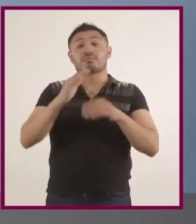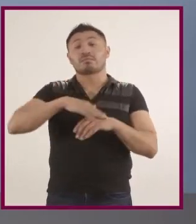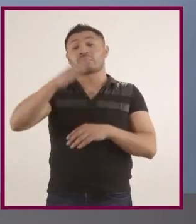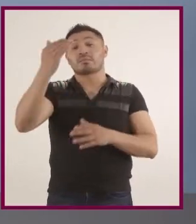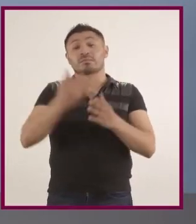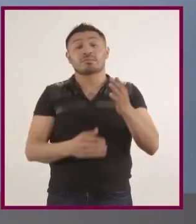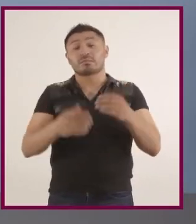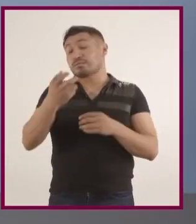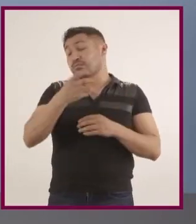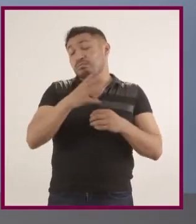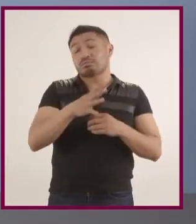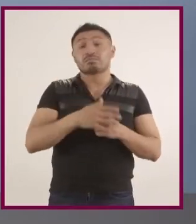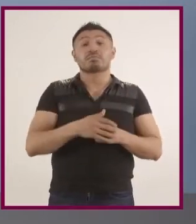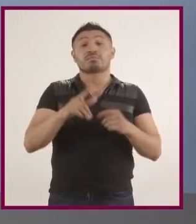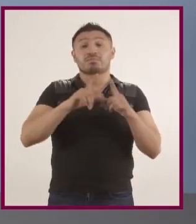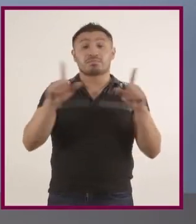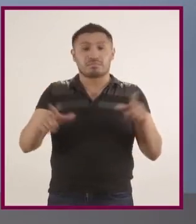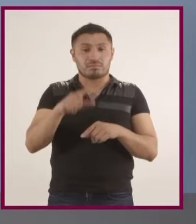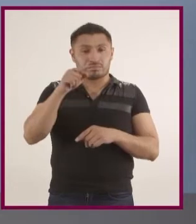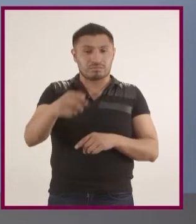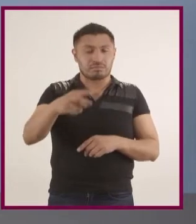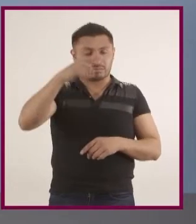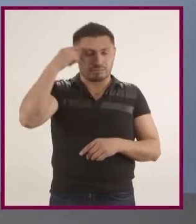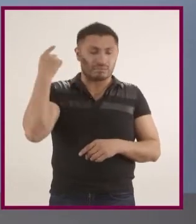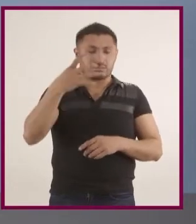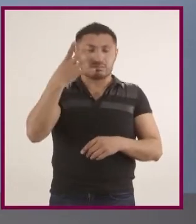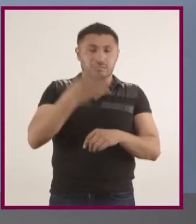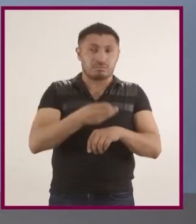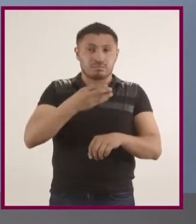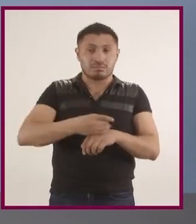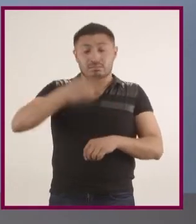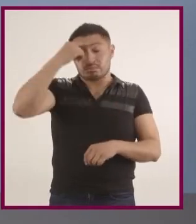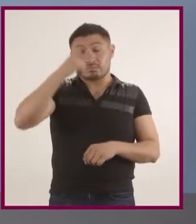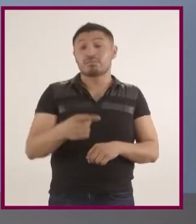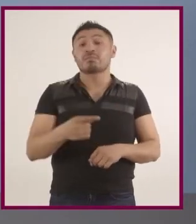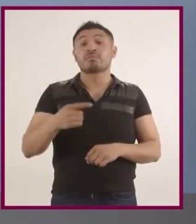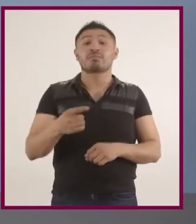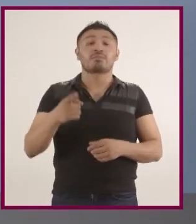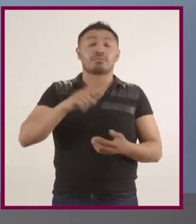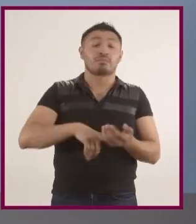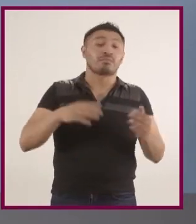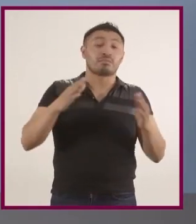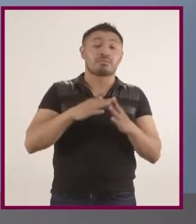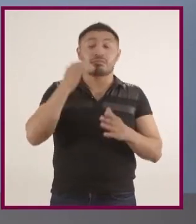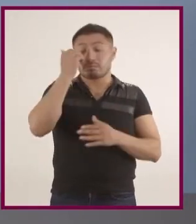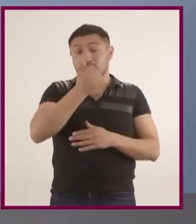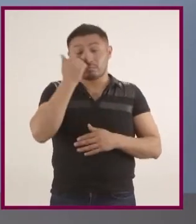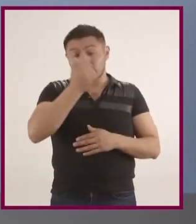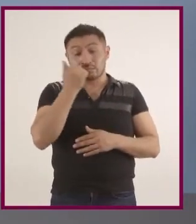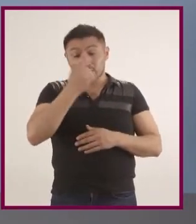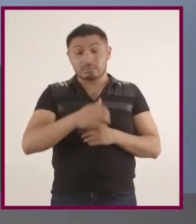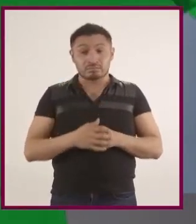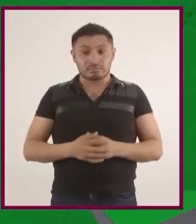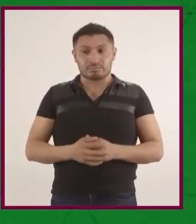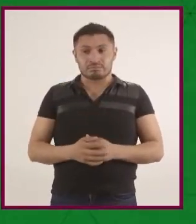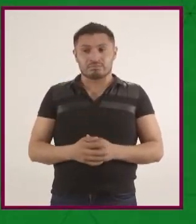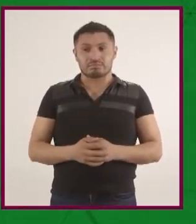y listo Esta es una sencilla solución para tener un detergente ecológico